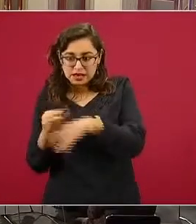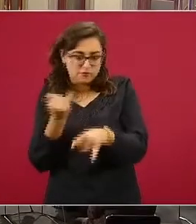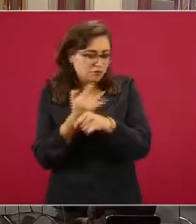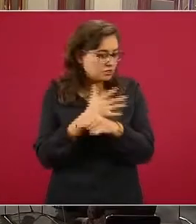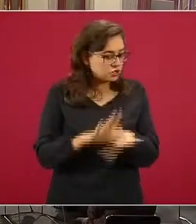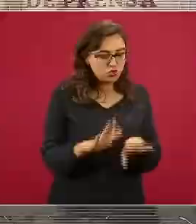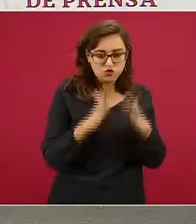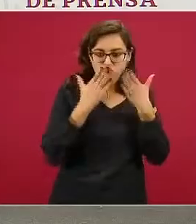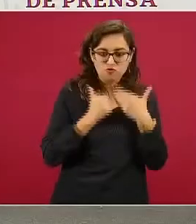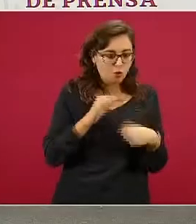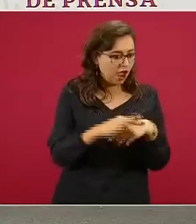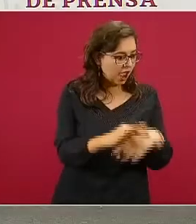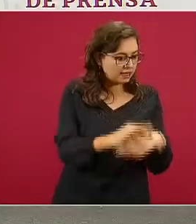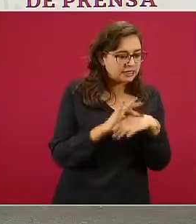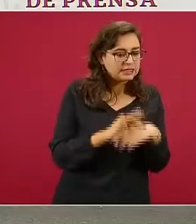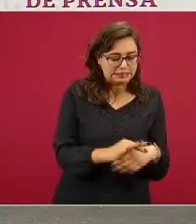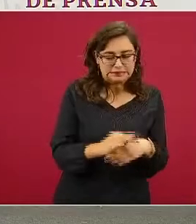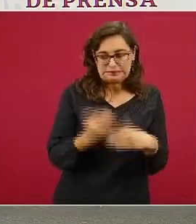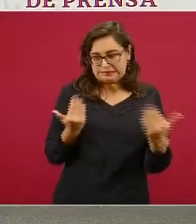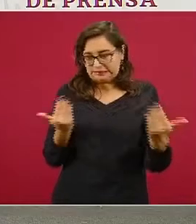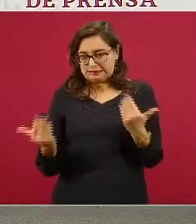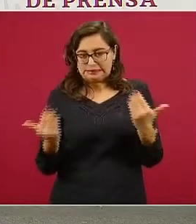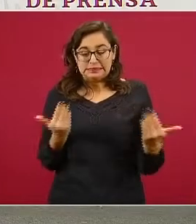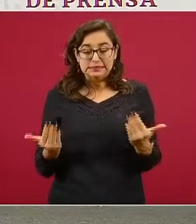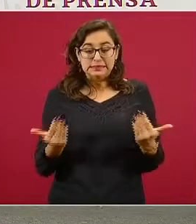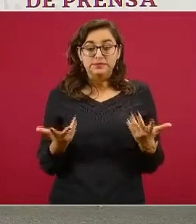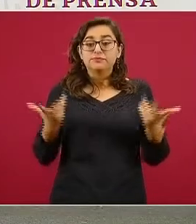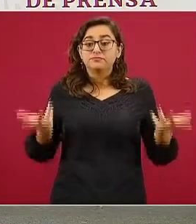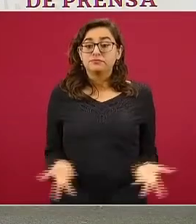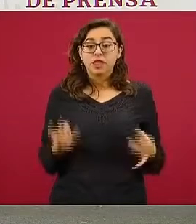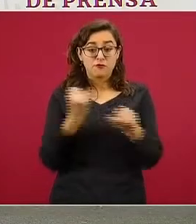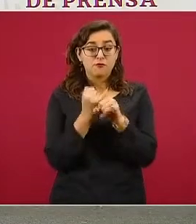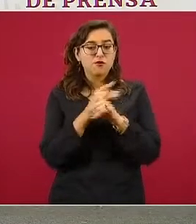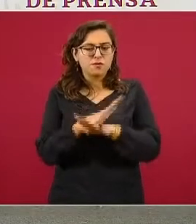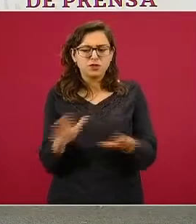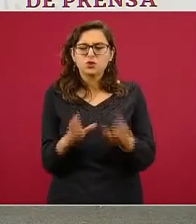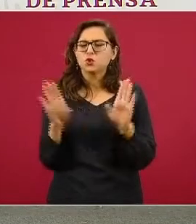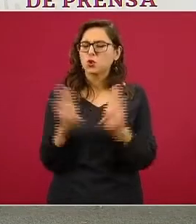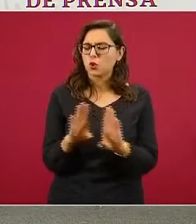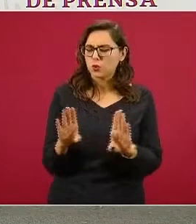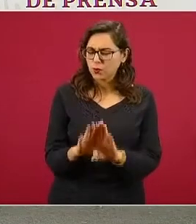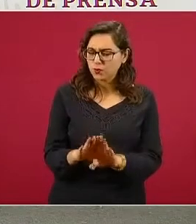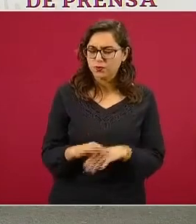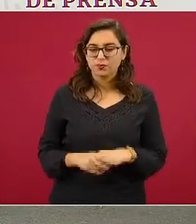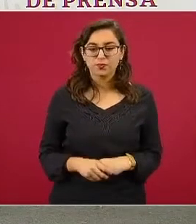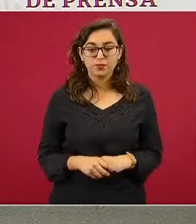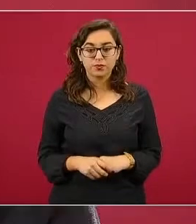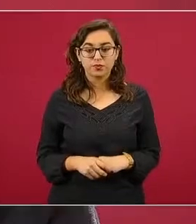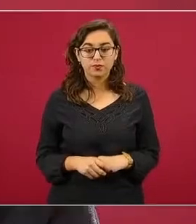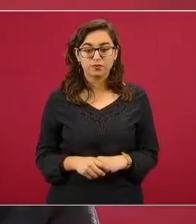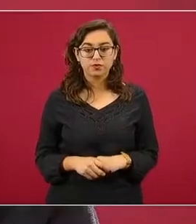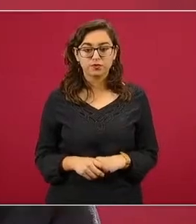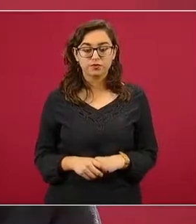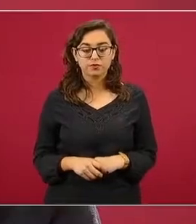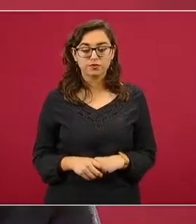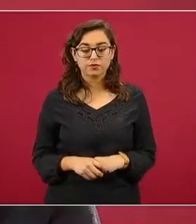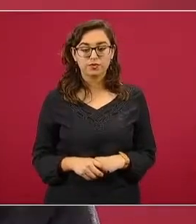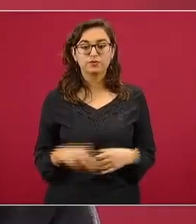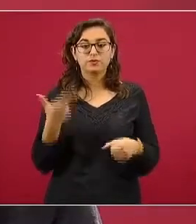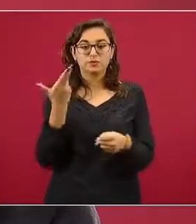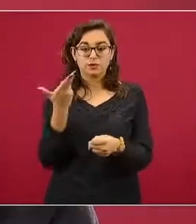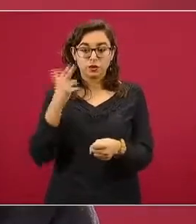real. La información se integra de la siguiente manera: en cada hospital,